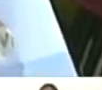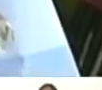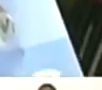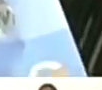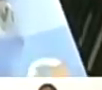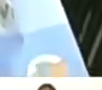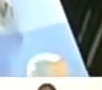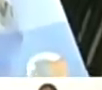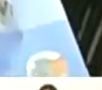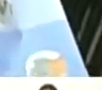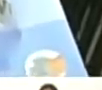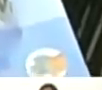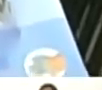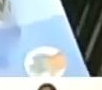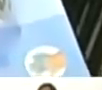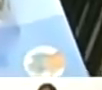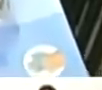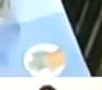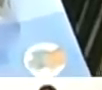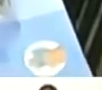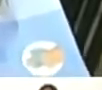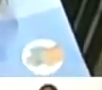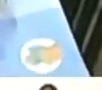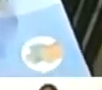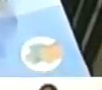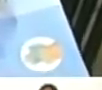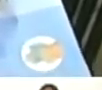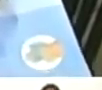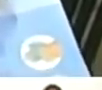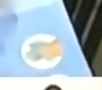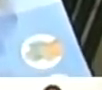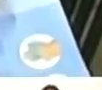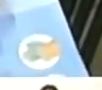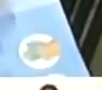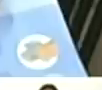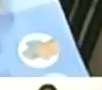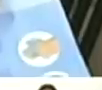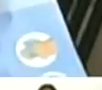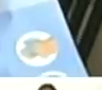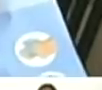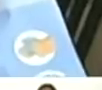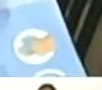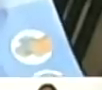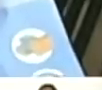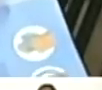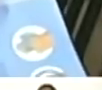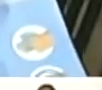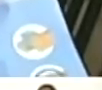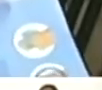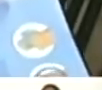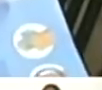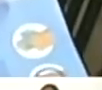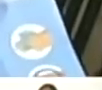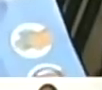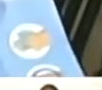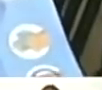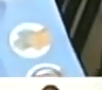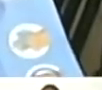al toser o estornudar, al tocar objetos o superficies contaminadas y luego tocarse la boca, la nariz o los